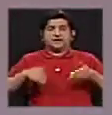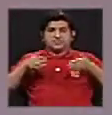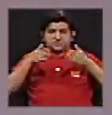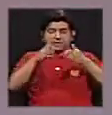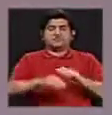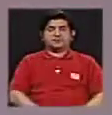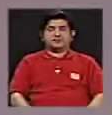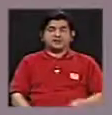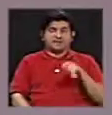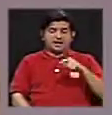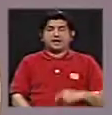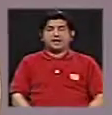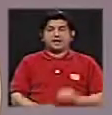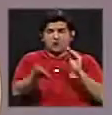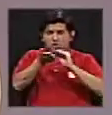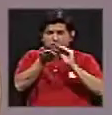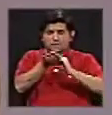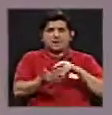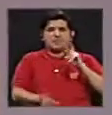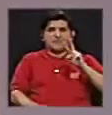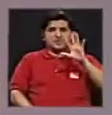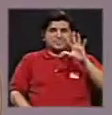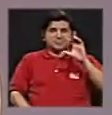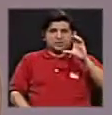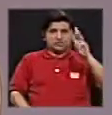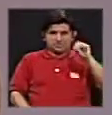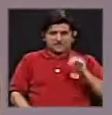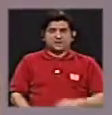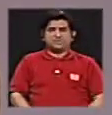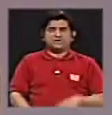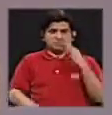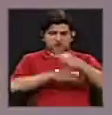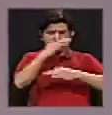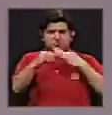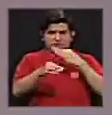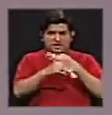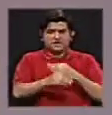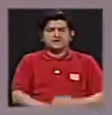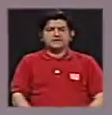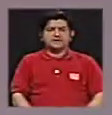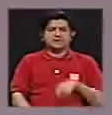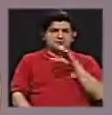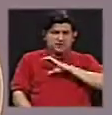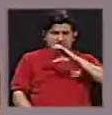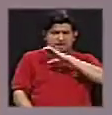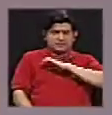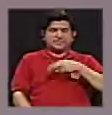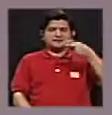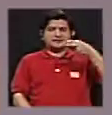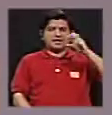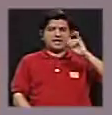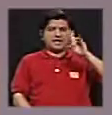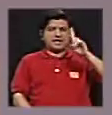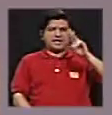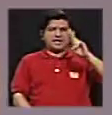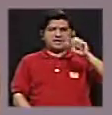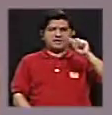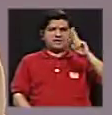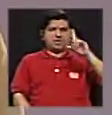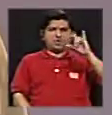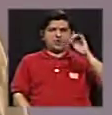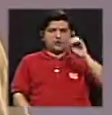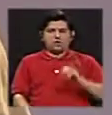en concreto de 25 centímetros de espesor, en concreto hidráulico, con el acero necesario,